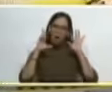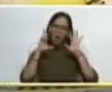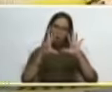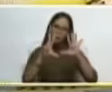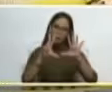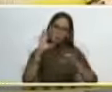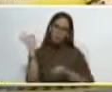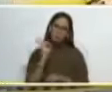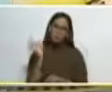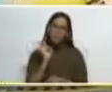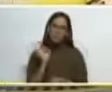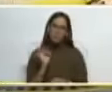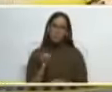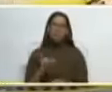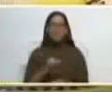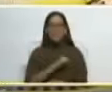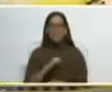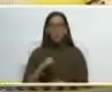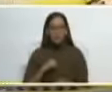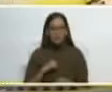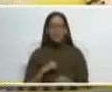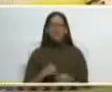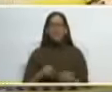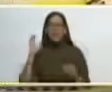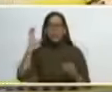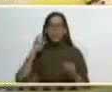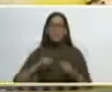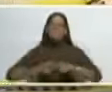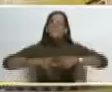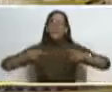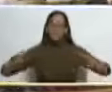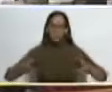Y seremos el país de mayor crecimiento de América Latina.